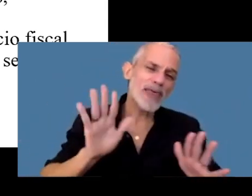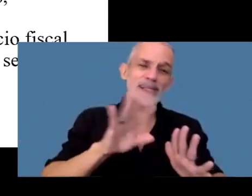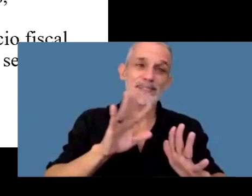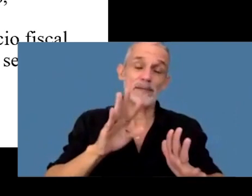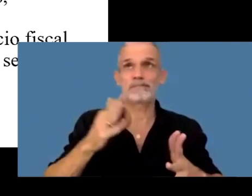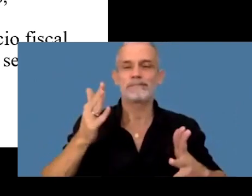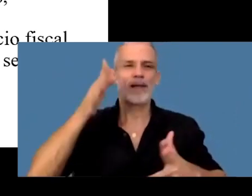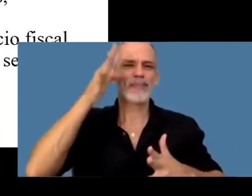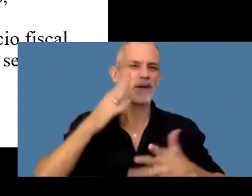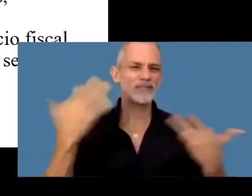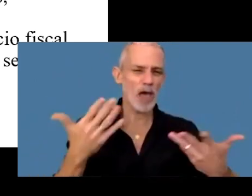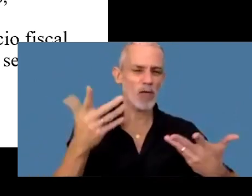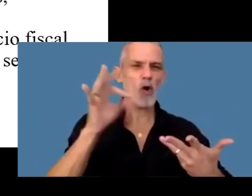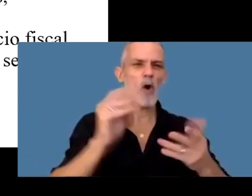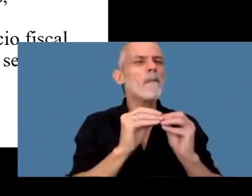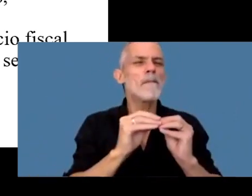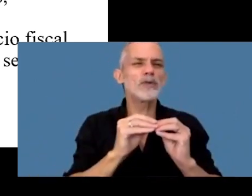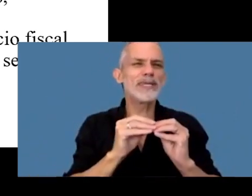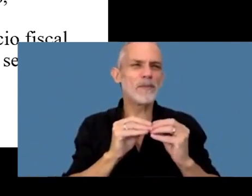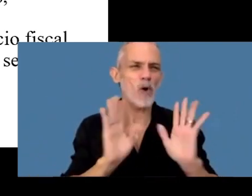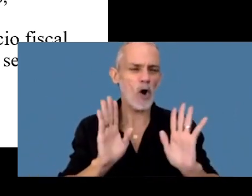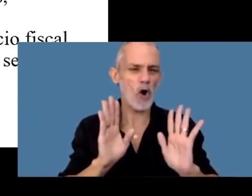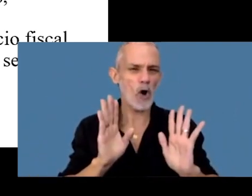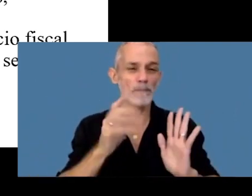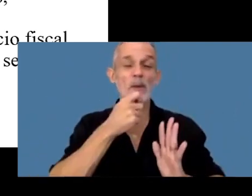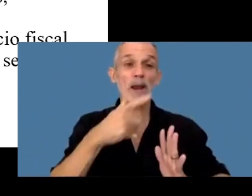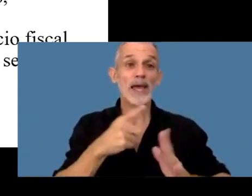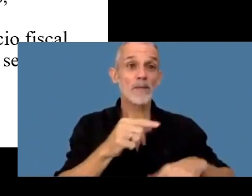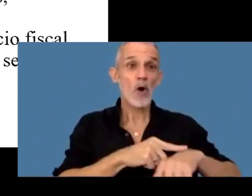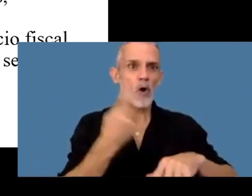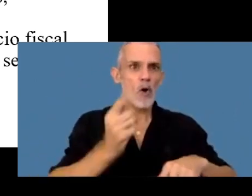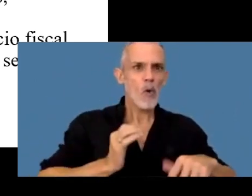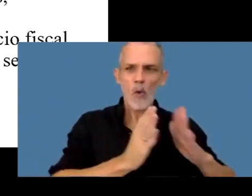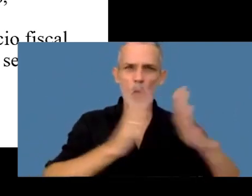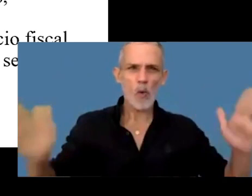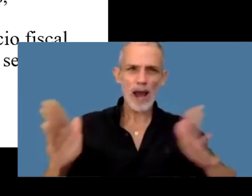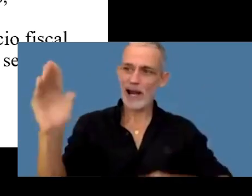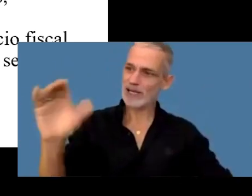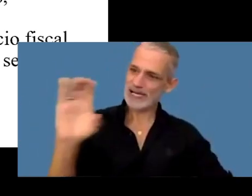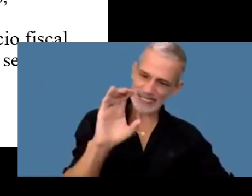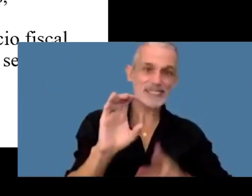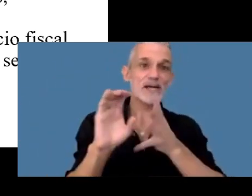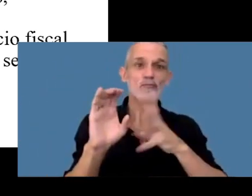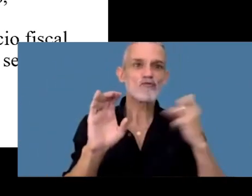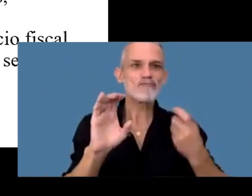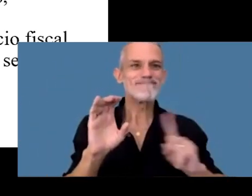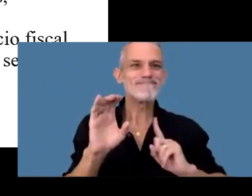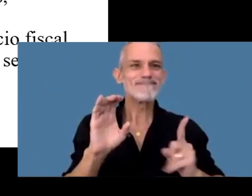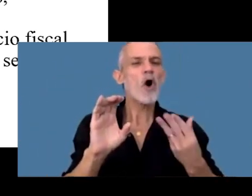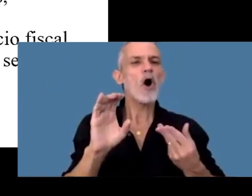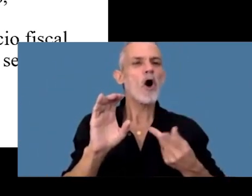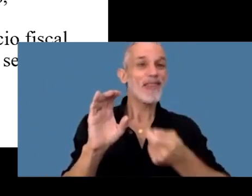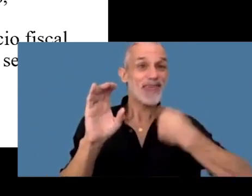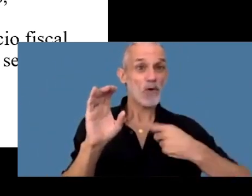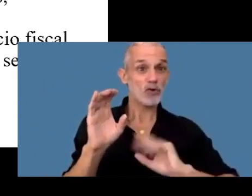y en el caso de transcurrido un año no hubiera podido absorber esa devolución afectada